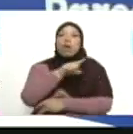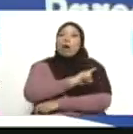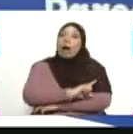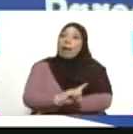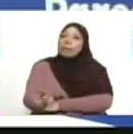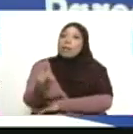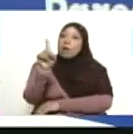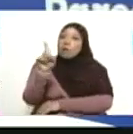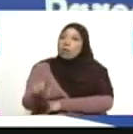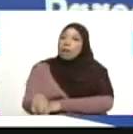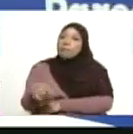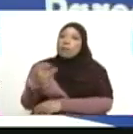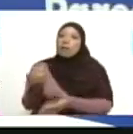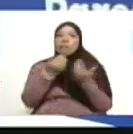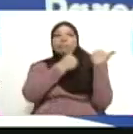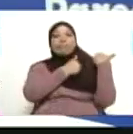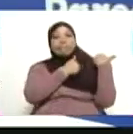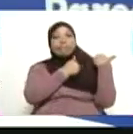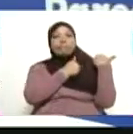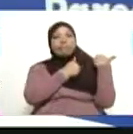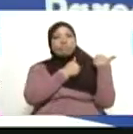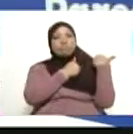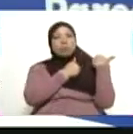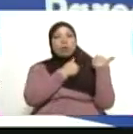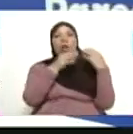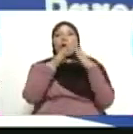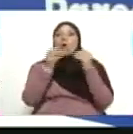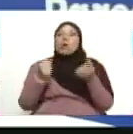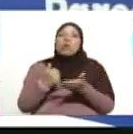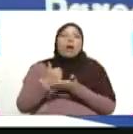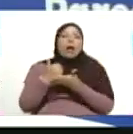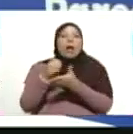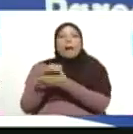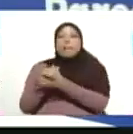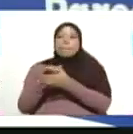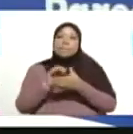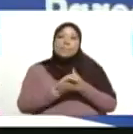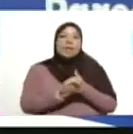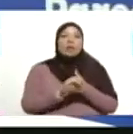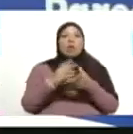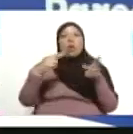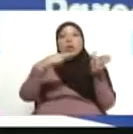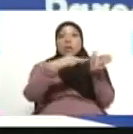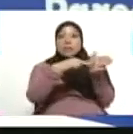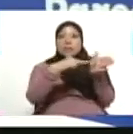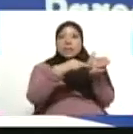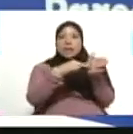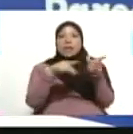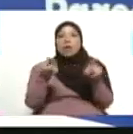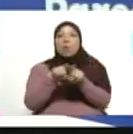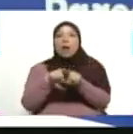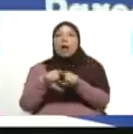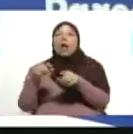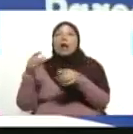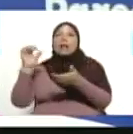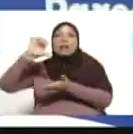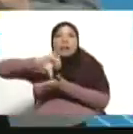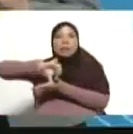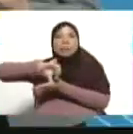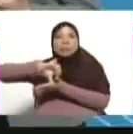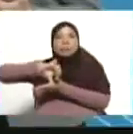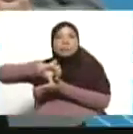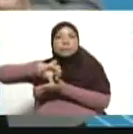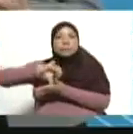los responsables. Toda nuestra solidaridad con Siria e Irán en su lucha contra el terrorismo, María Antonieta. Así